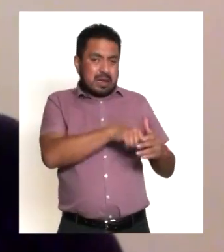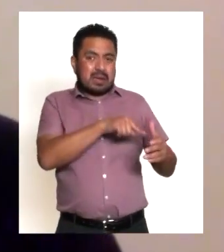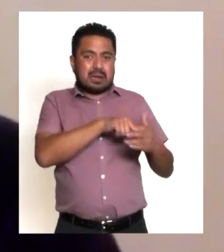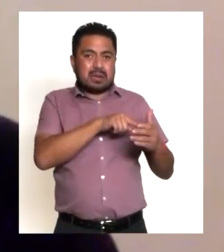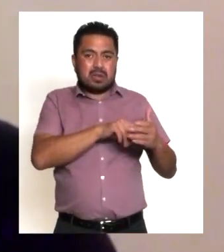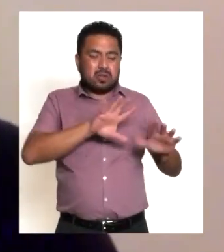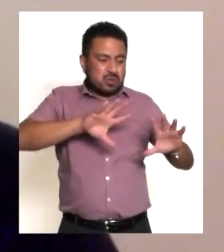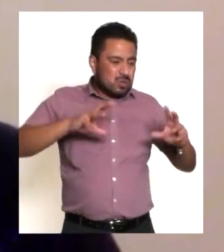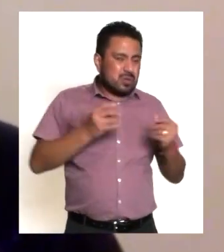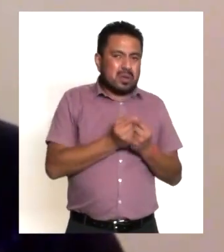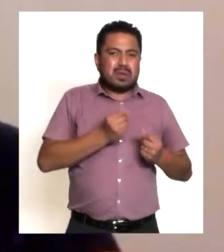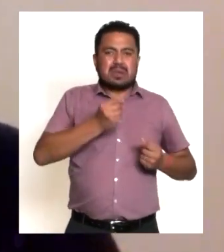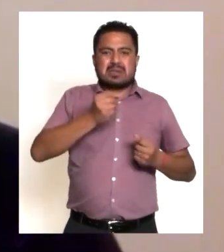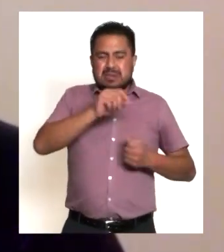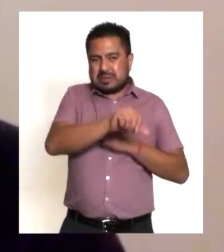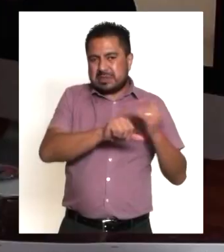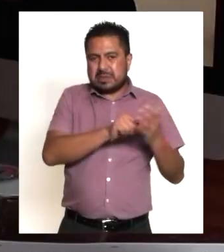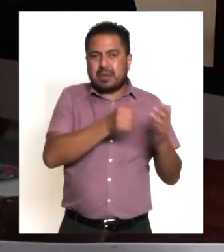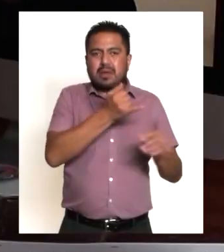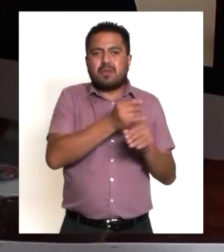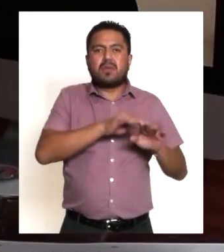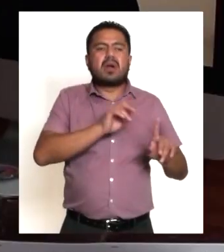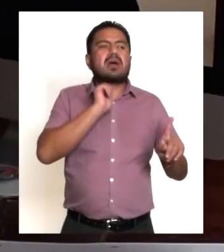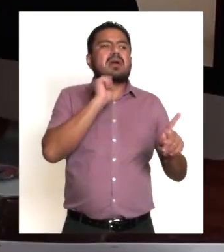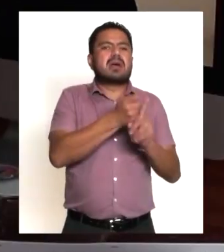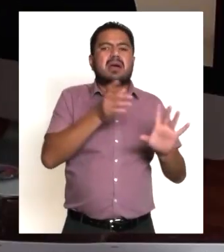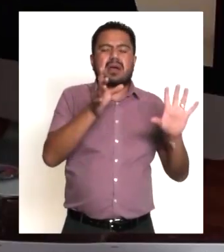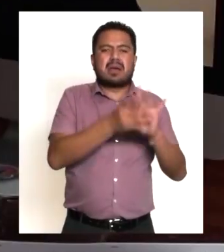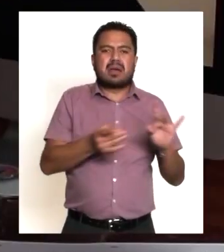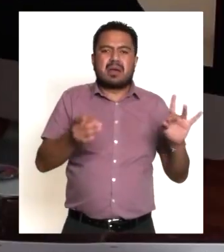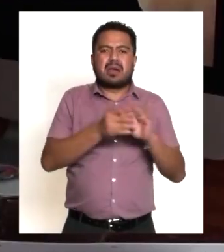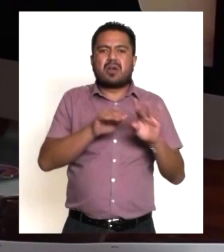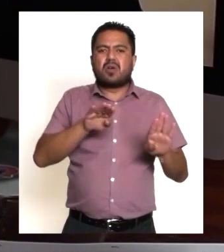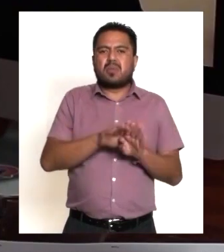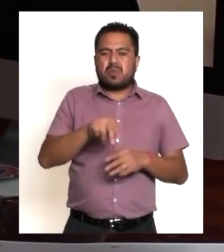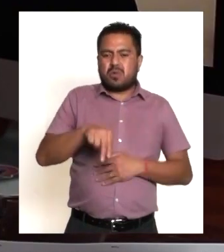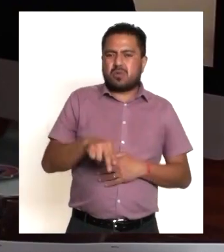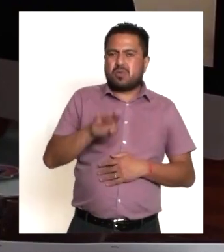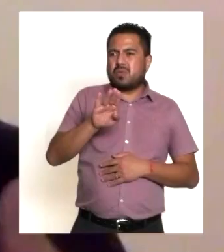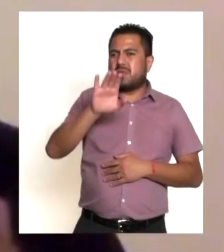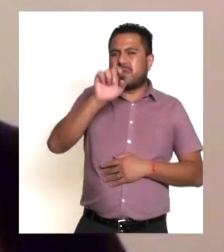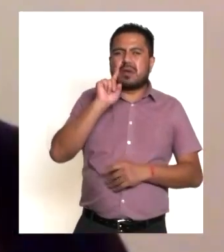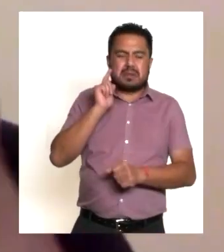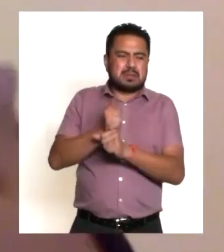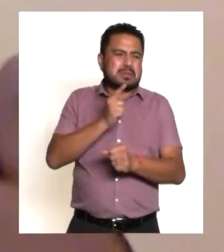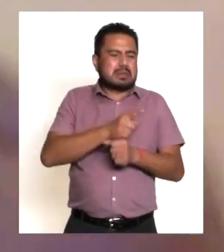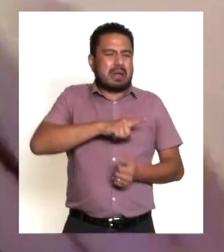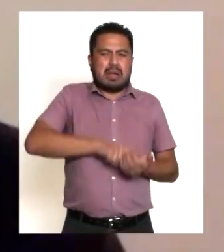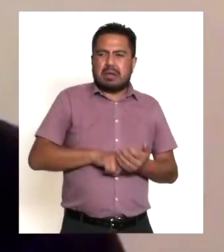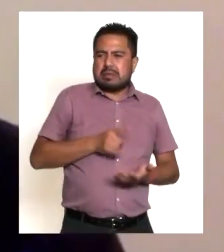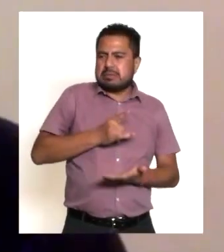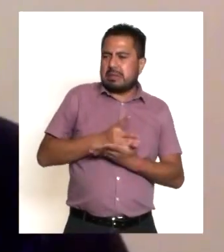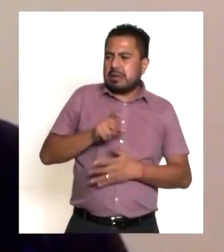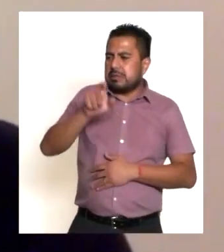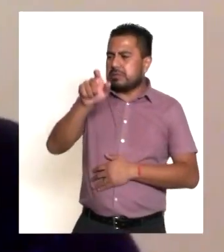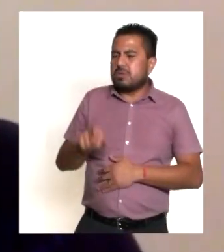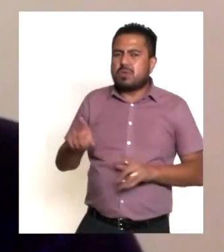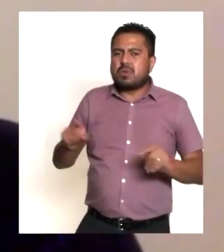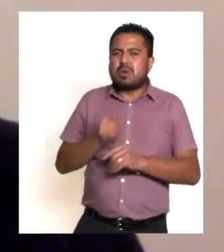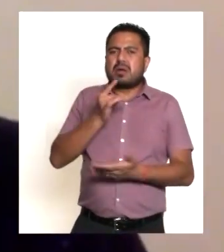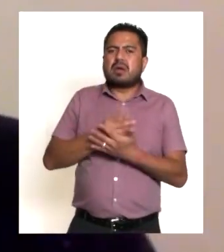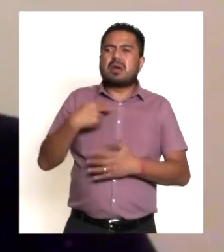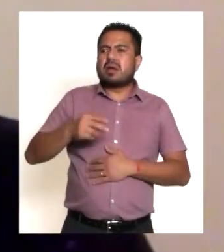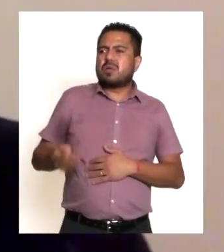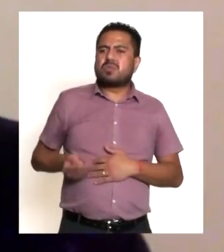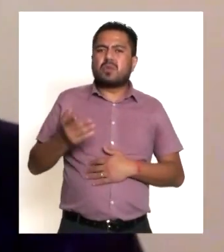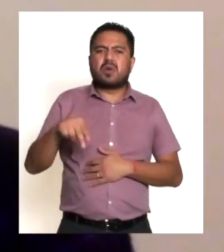ahí esos servidores, esos centros de datos son, digamos, las nubecitas. Tú las ves como si fuera una sola entidad a